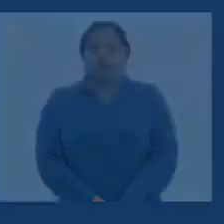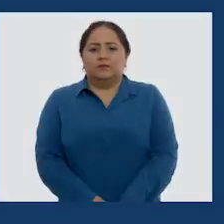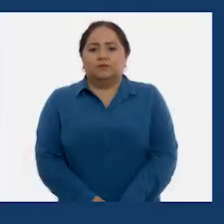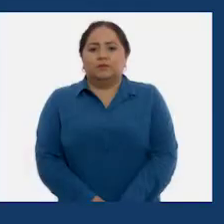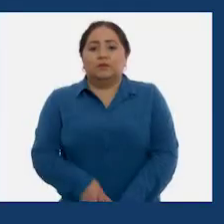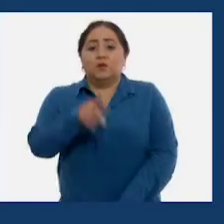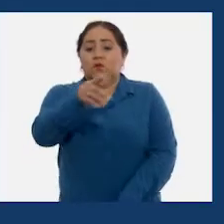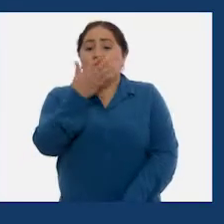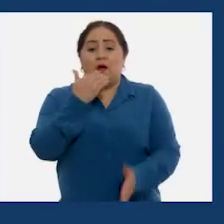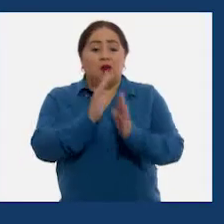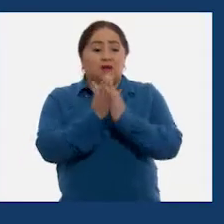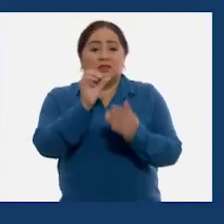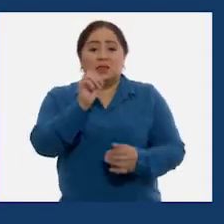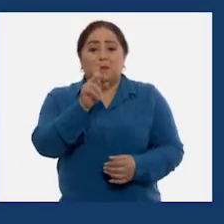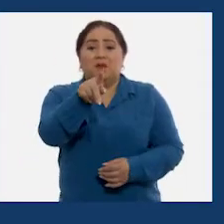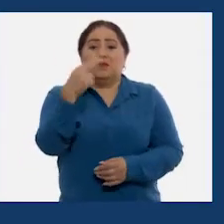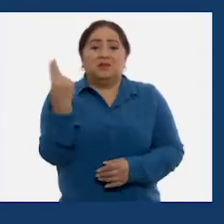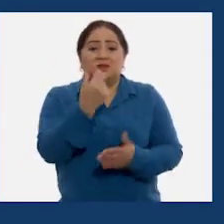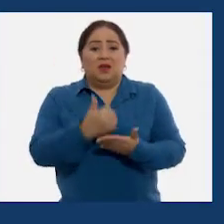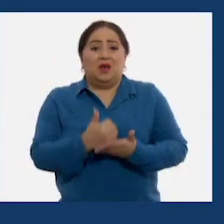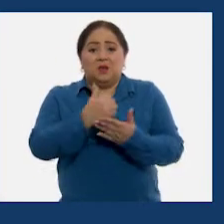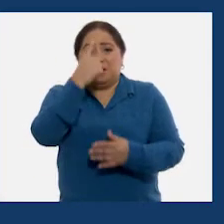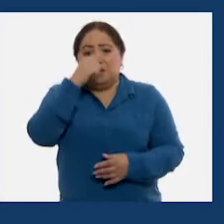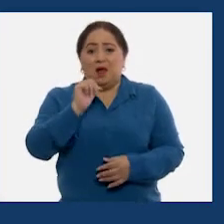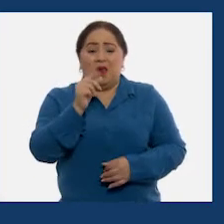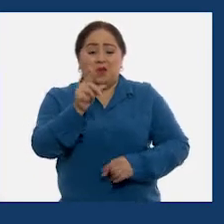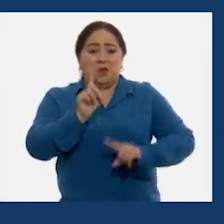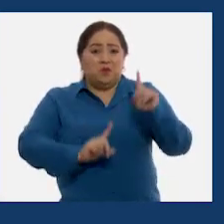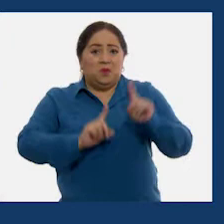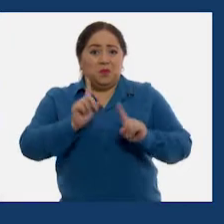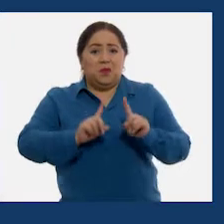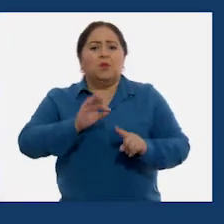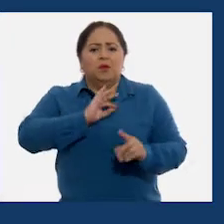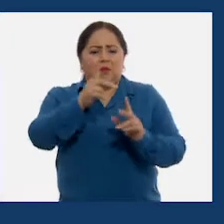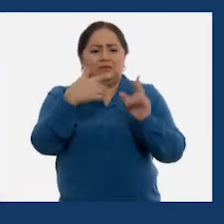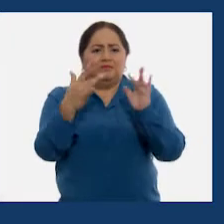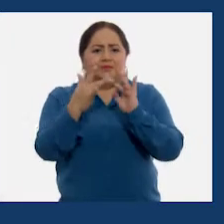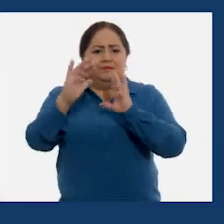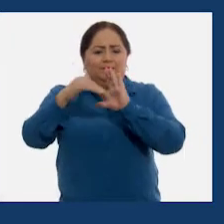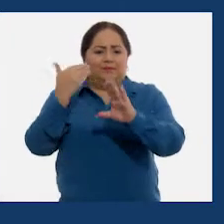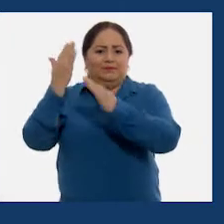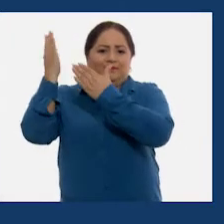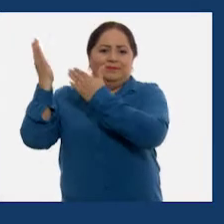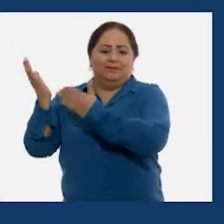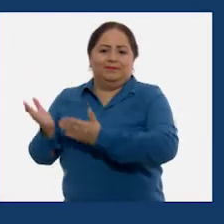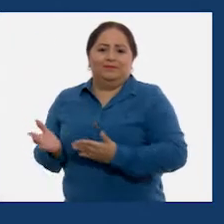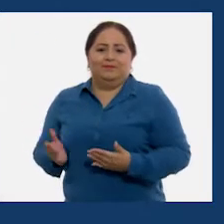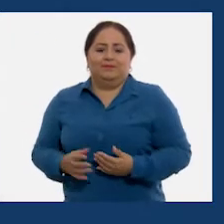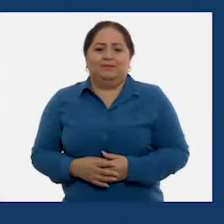Si no tienes el libro de texto o necesitas ayuda para responder las preguntas, contáctanos.